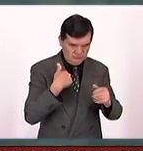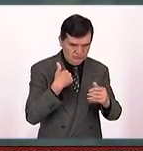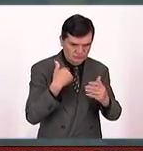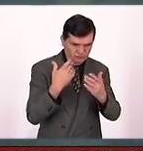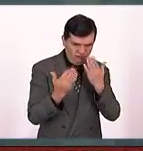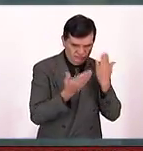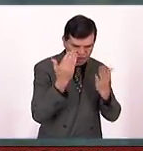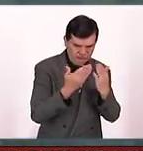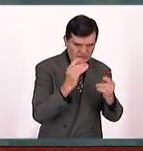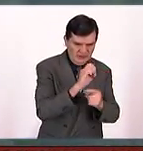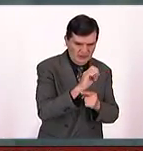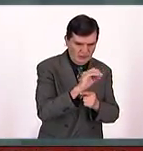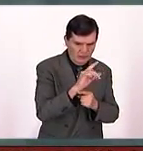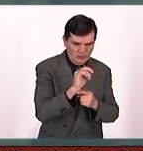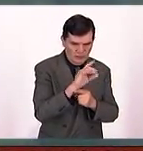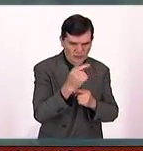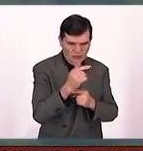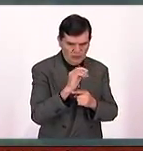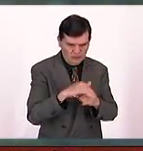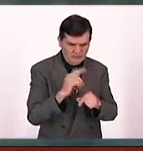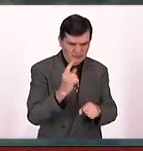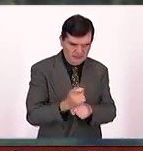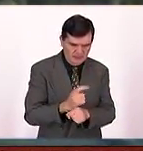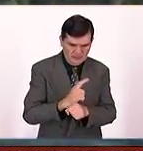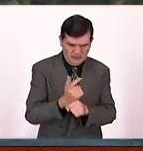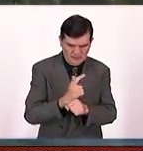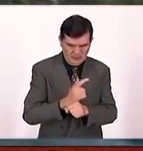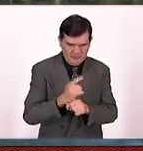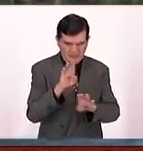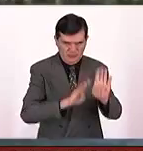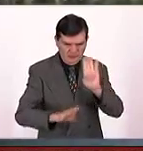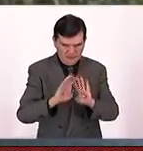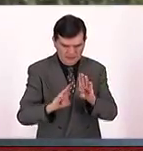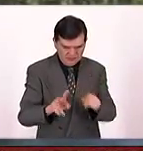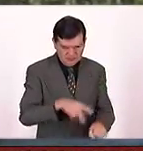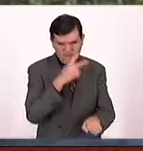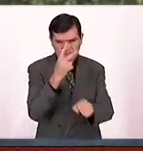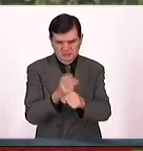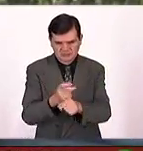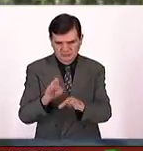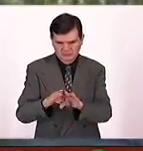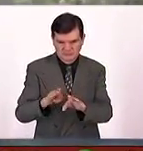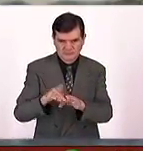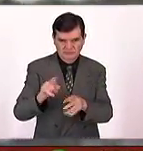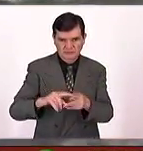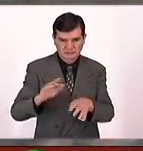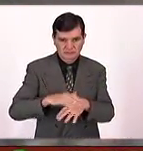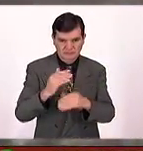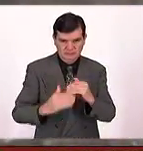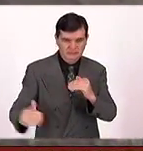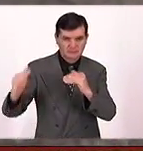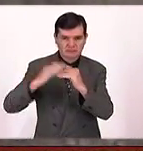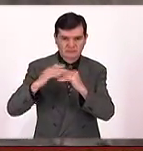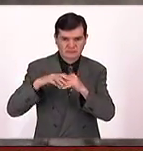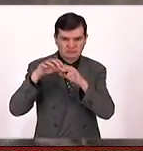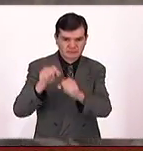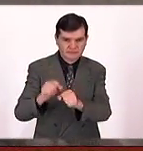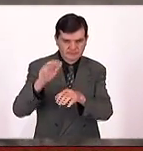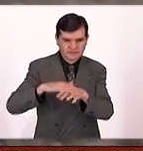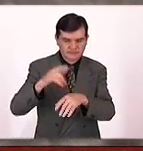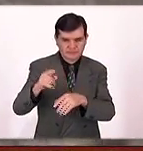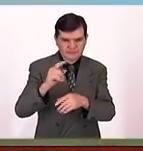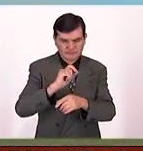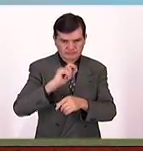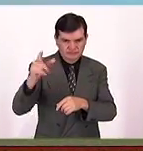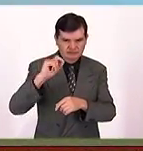ecólogo, tenía que transitar a través de la licenciatura en biología y posteriormente era que a través del posgrado uno llegaba a convertirse en